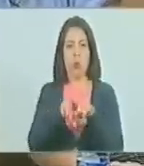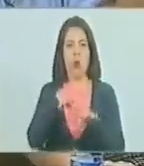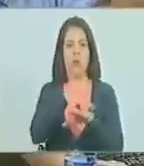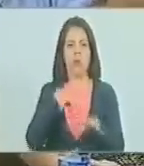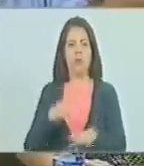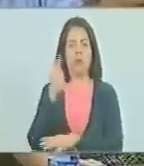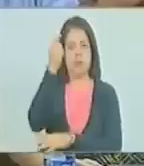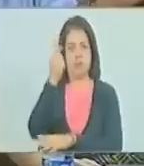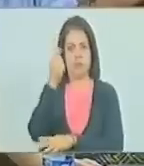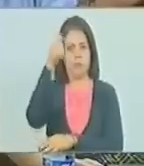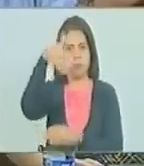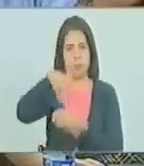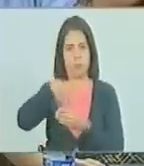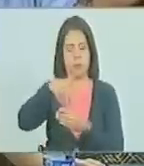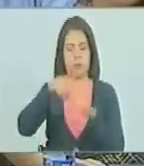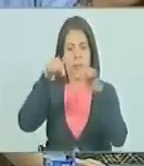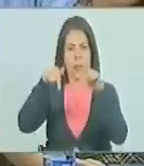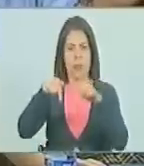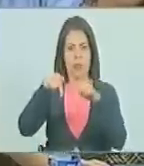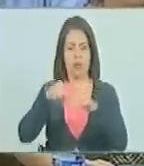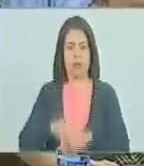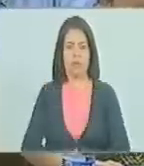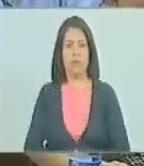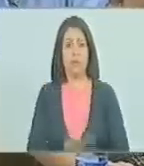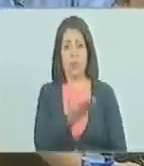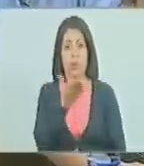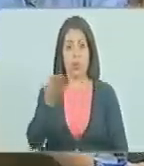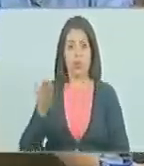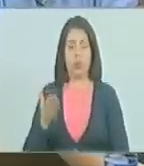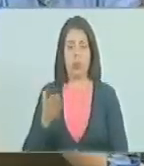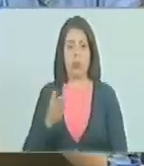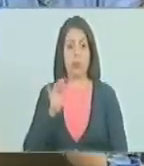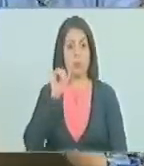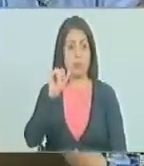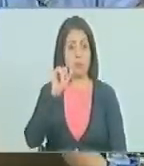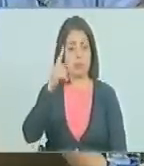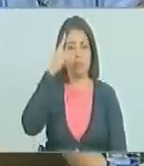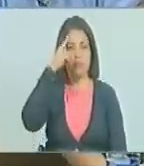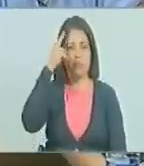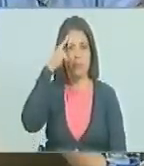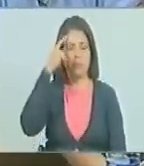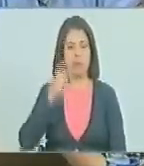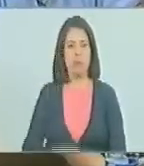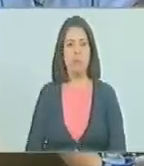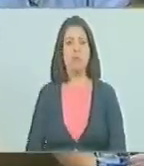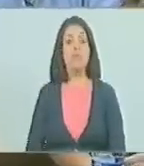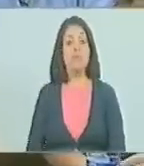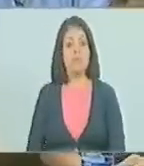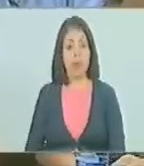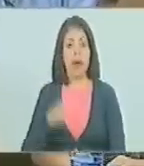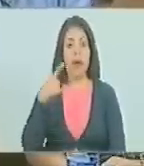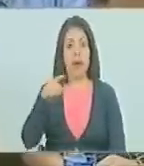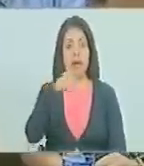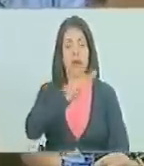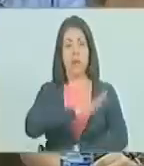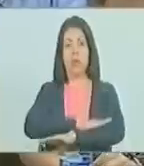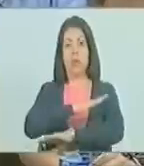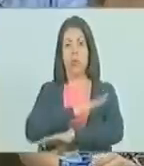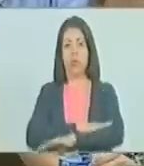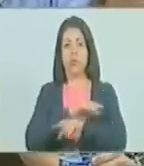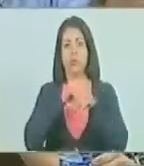los parlamentarios aquí presentes. Y ustedes precisamente saben de las andanzas de